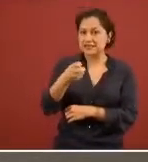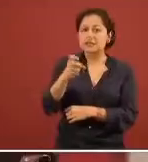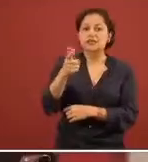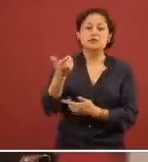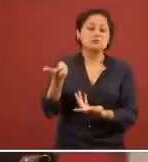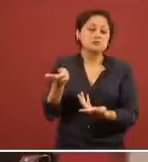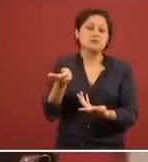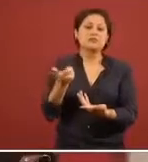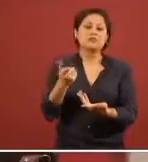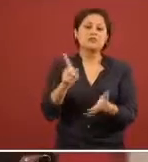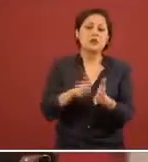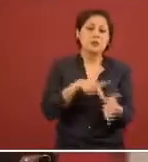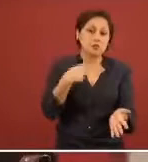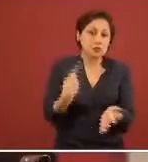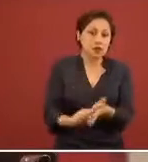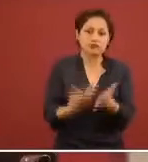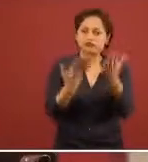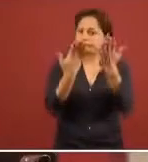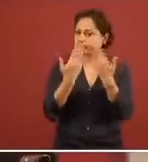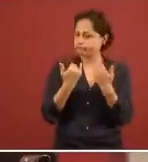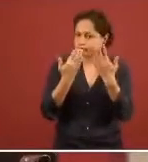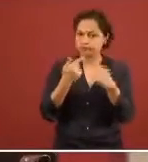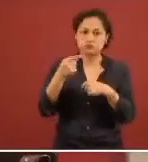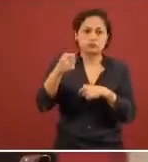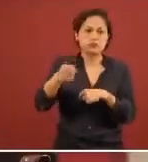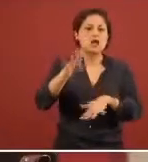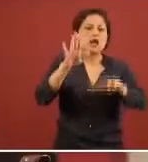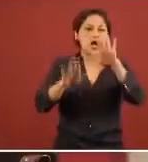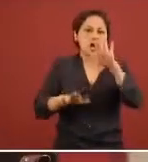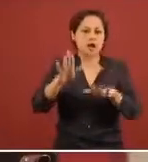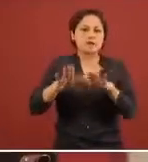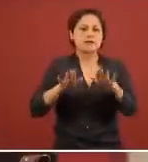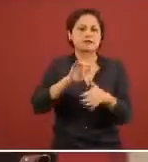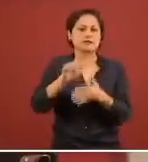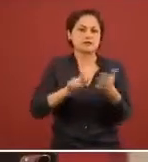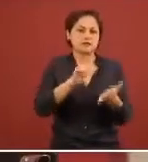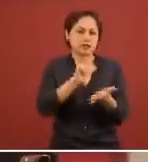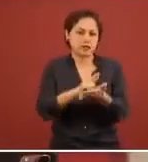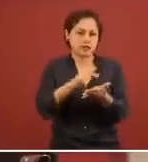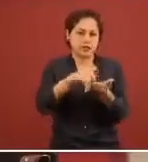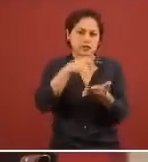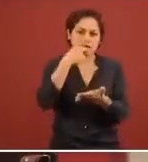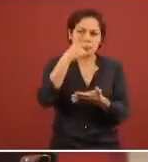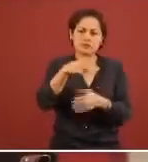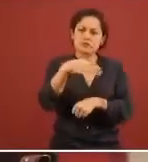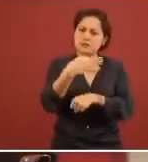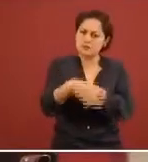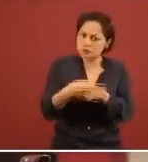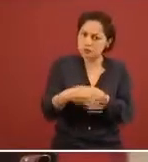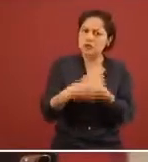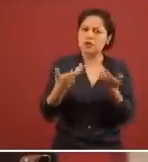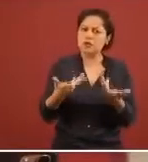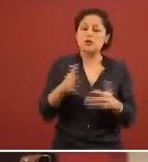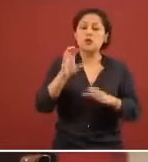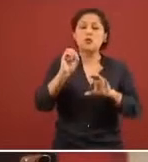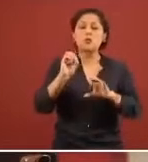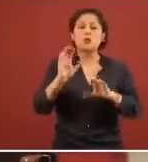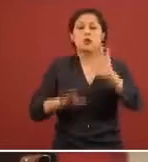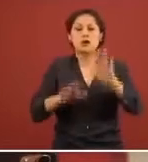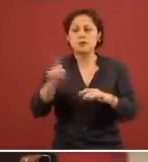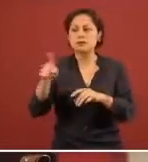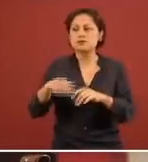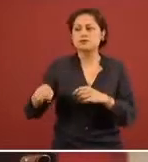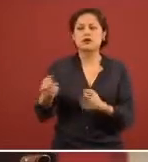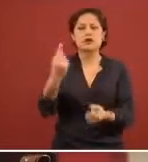las prestaciones de ley en toda su extensión, tienen a veces algunas, y en términos salariales también son